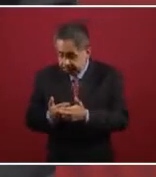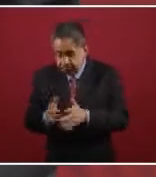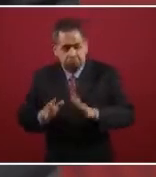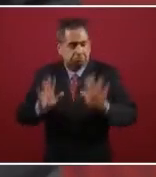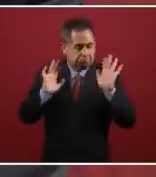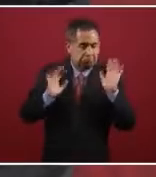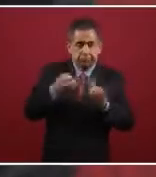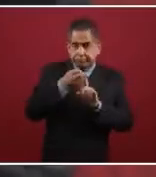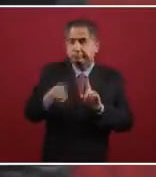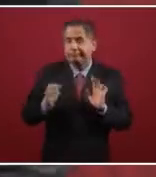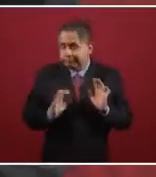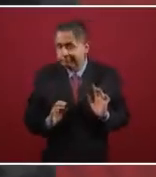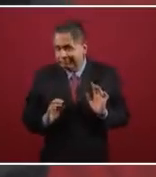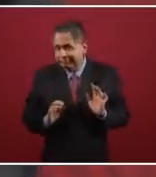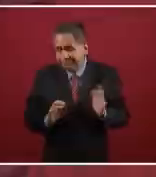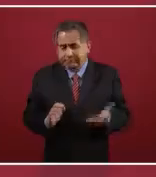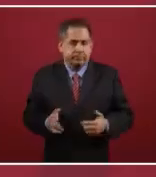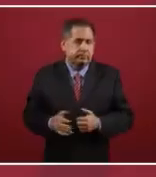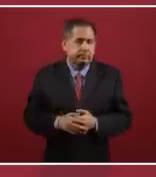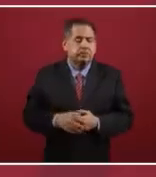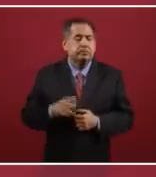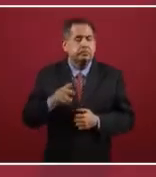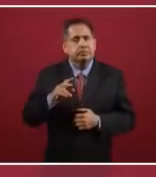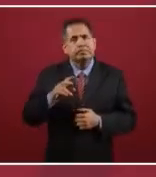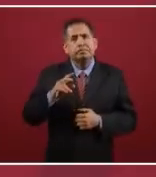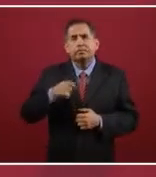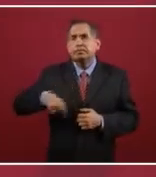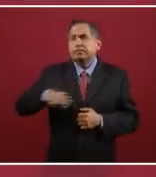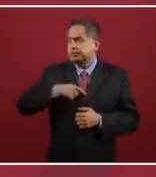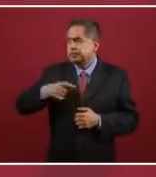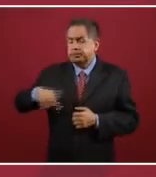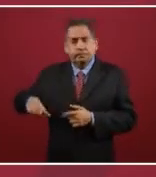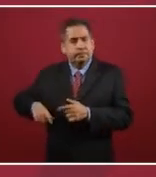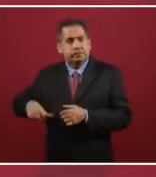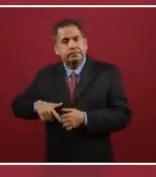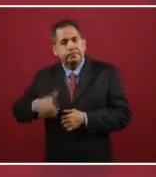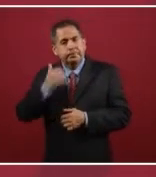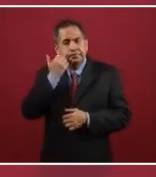general nosotros queremos que